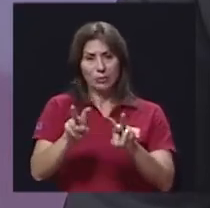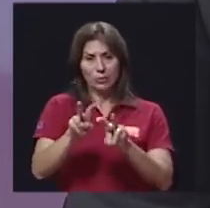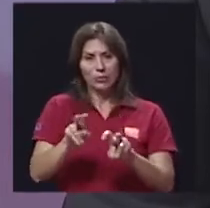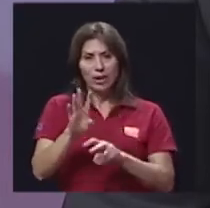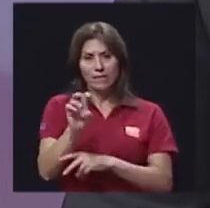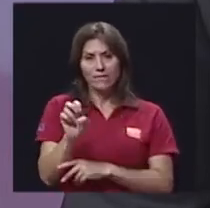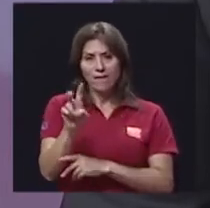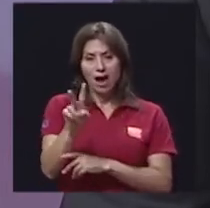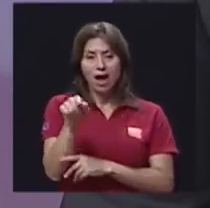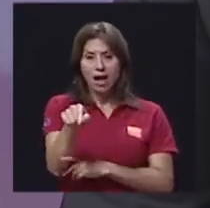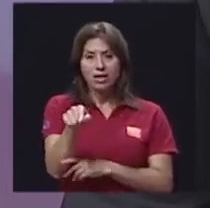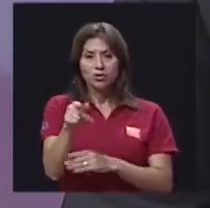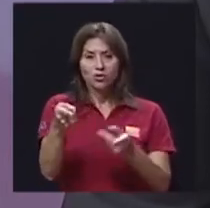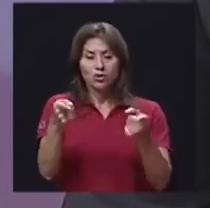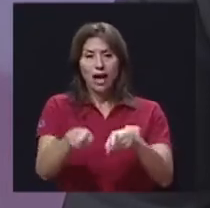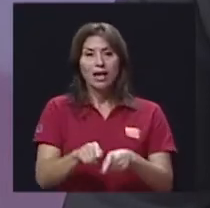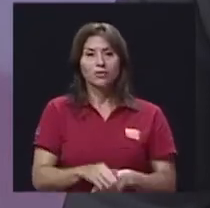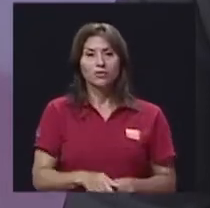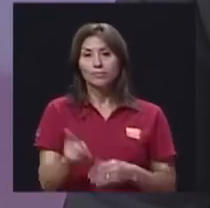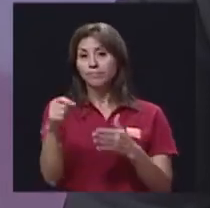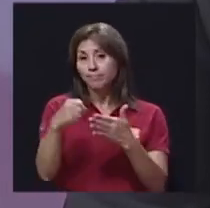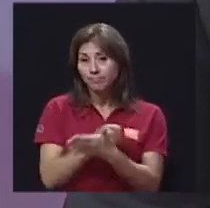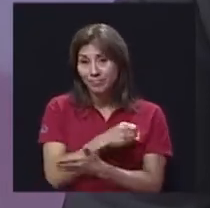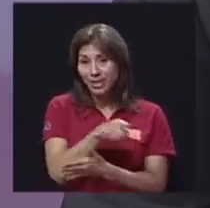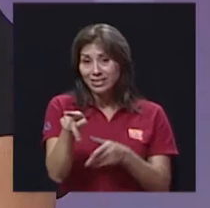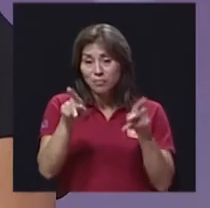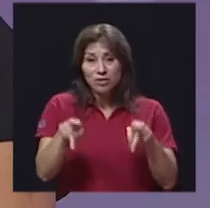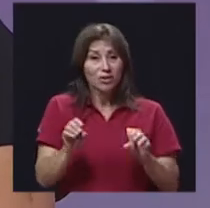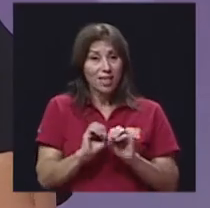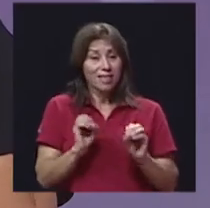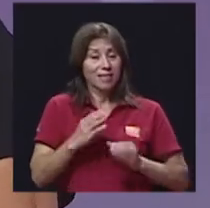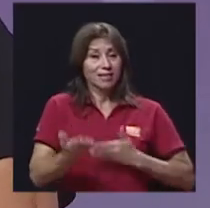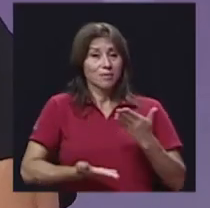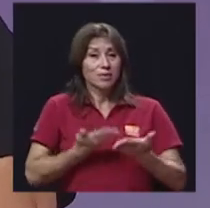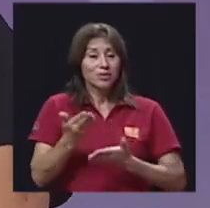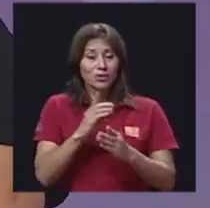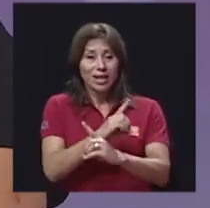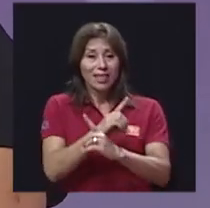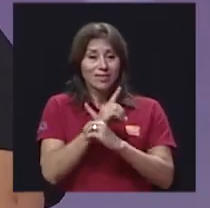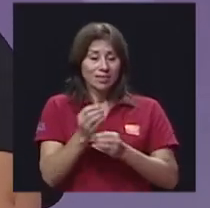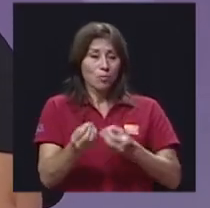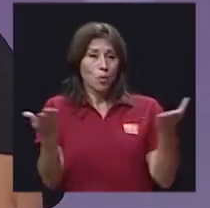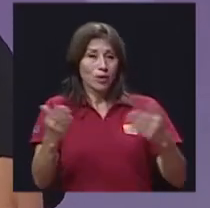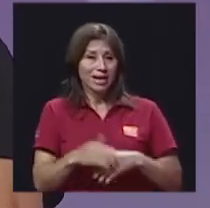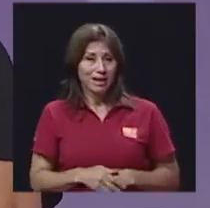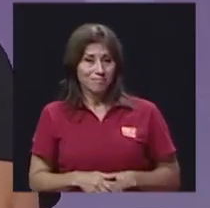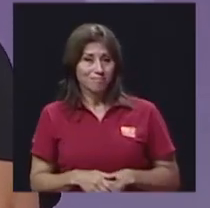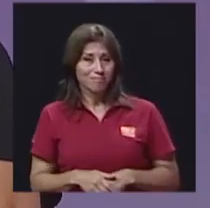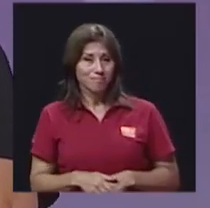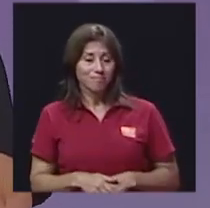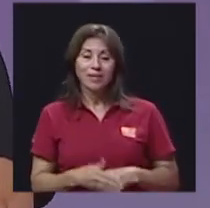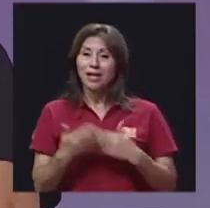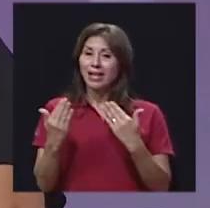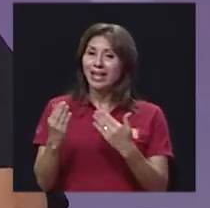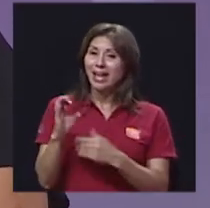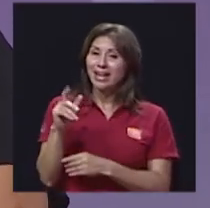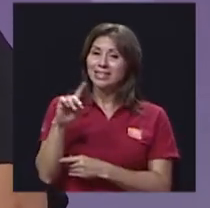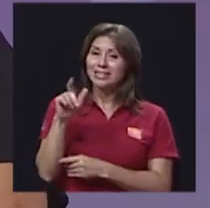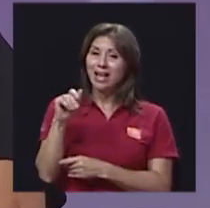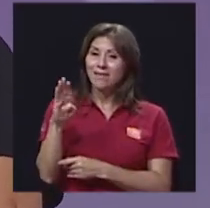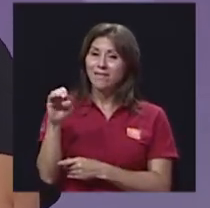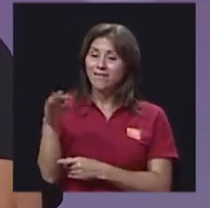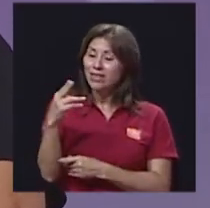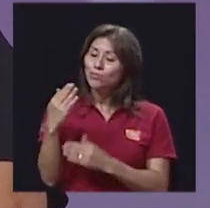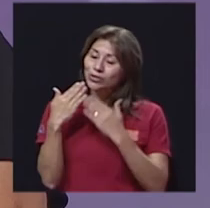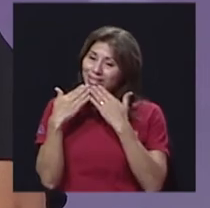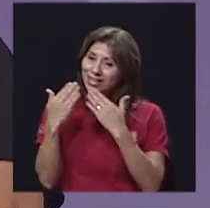tipo de personas no cuentan con servicios de la defensa pública. Elizabeth, muchísimas gracias por acompañarnos en Palabra de Mujer. A